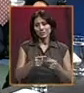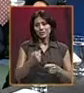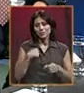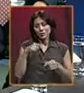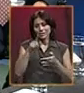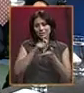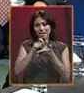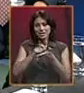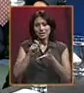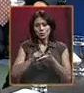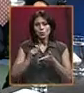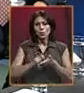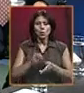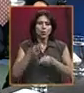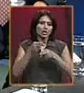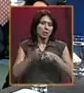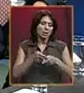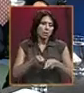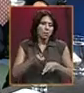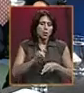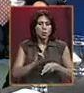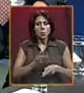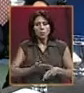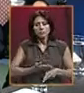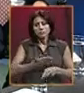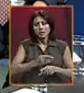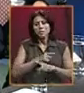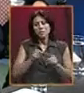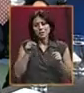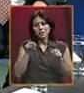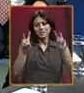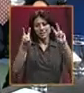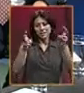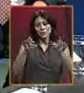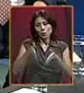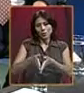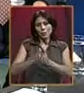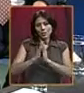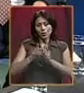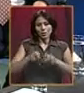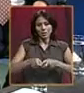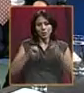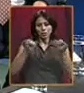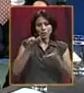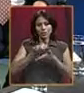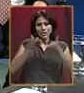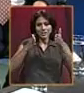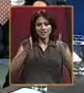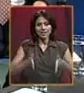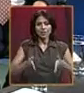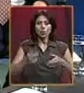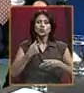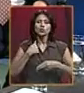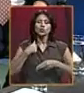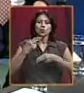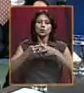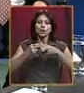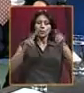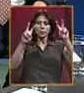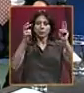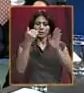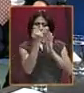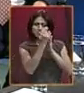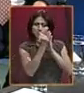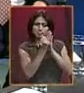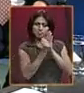poco pretenciosamente, pero fue el título casi que me pidió el financiero, un decálogo del